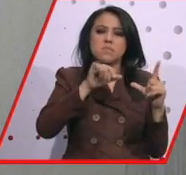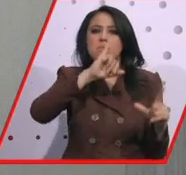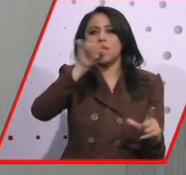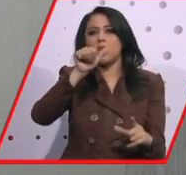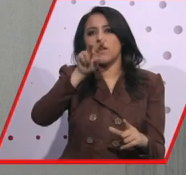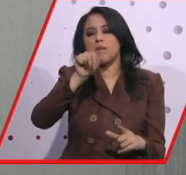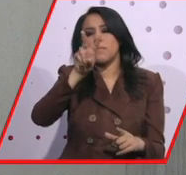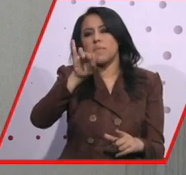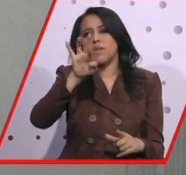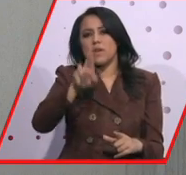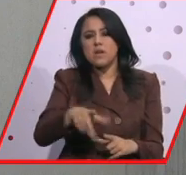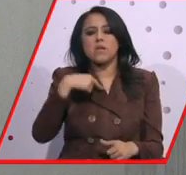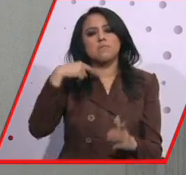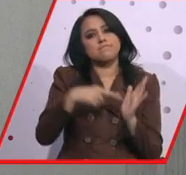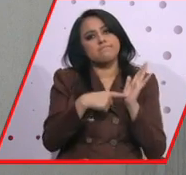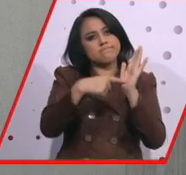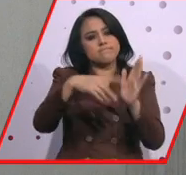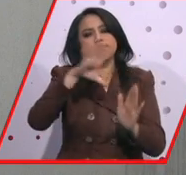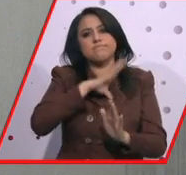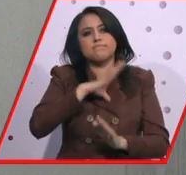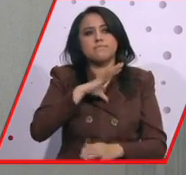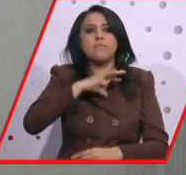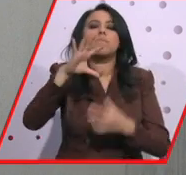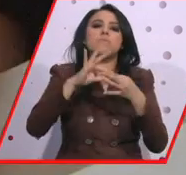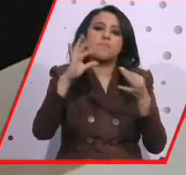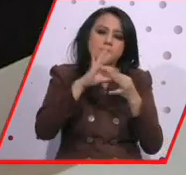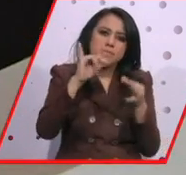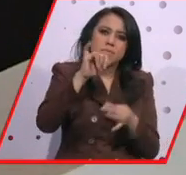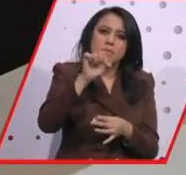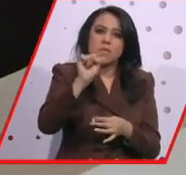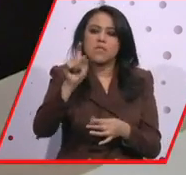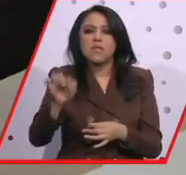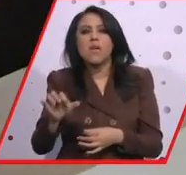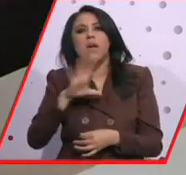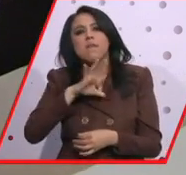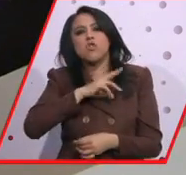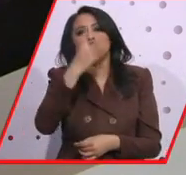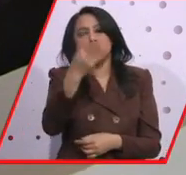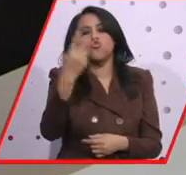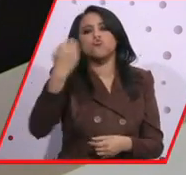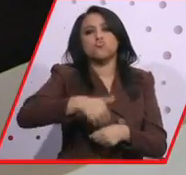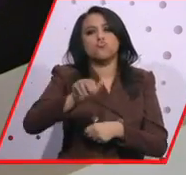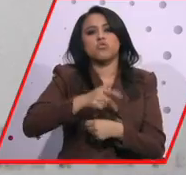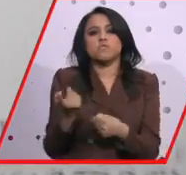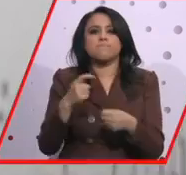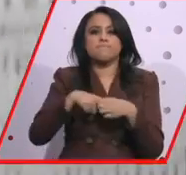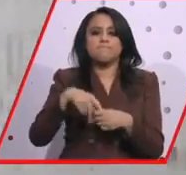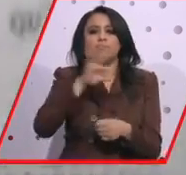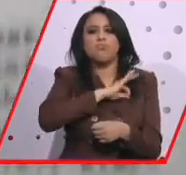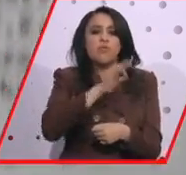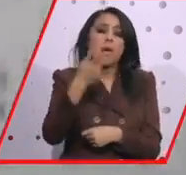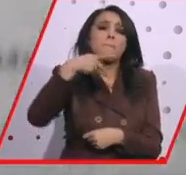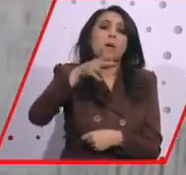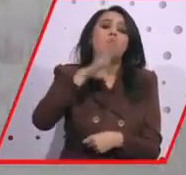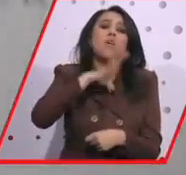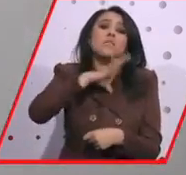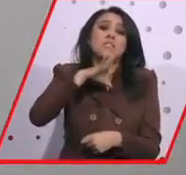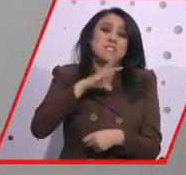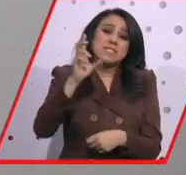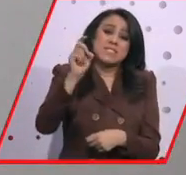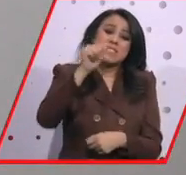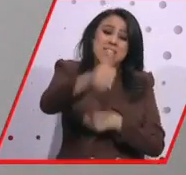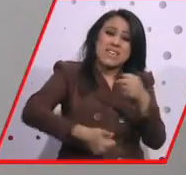como acreditación. Además, nos comenta que en el ISSSTE le dan dos números de afiliación y que tiene 30 años luchando con el ISSSTE para resolver su